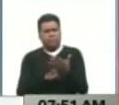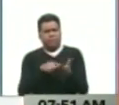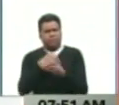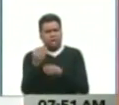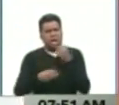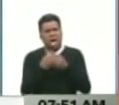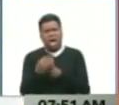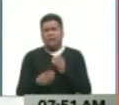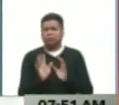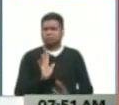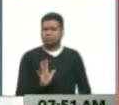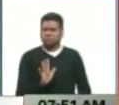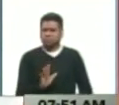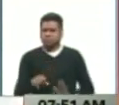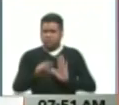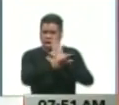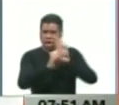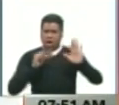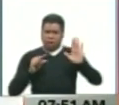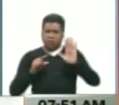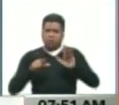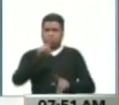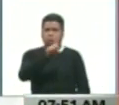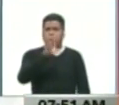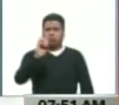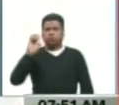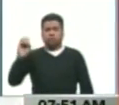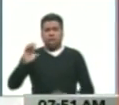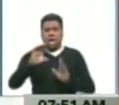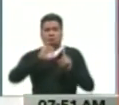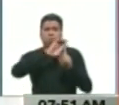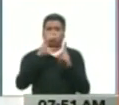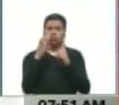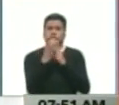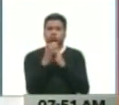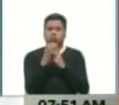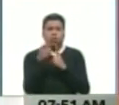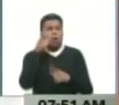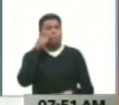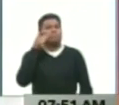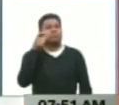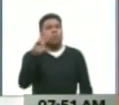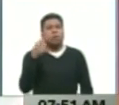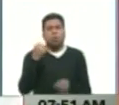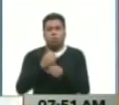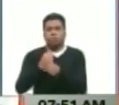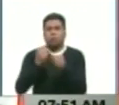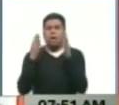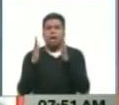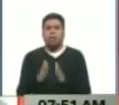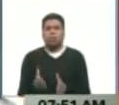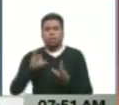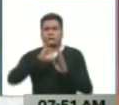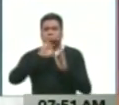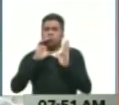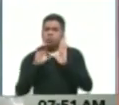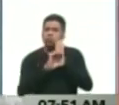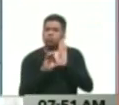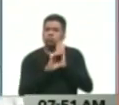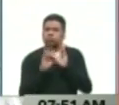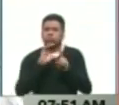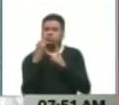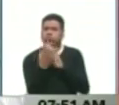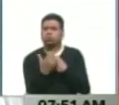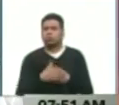capítulo importante, el artículo 100, a las culturas populares y los trabajadores de la cultura. Y las culturas populares lo ve